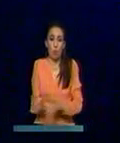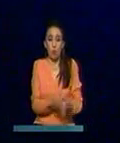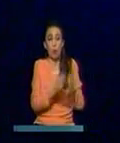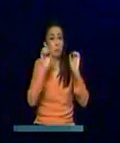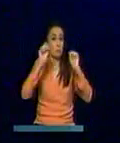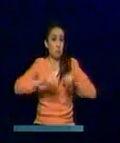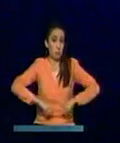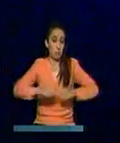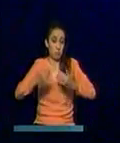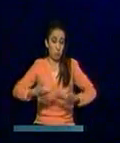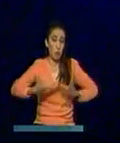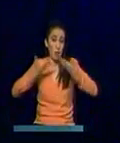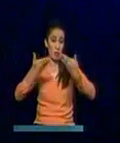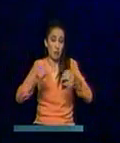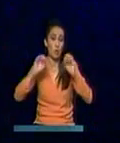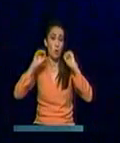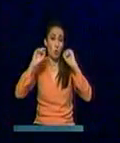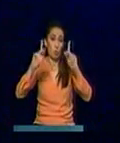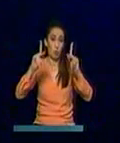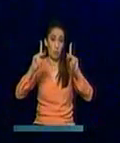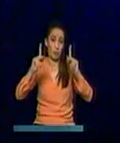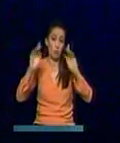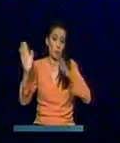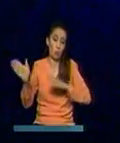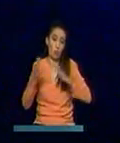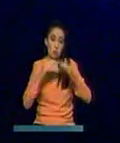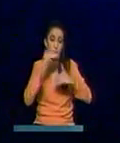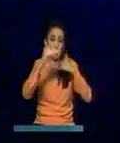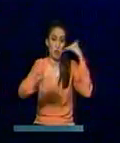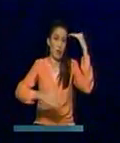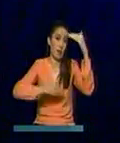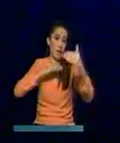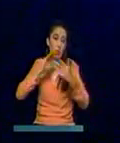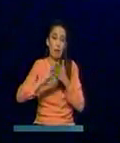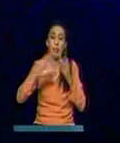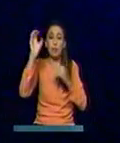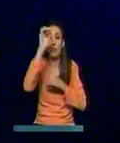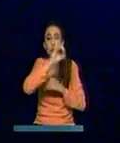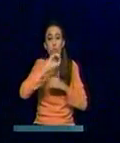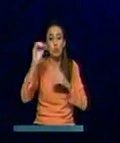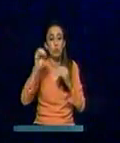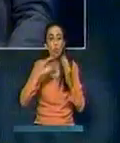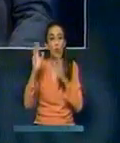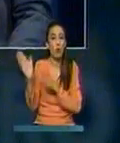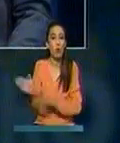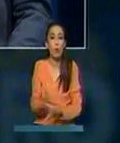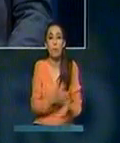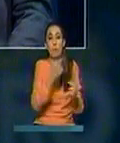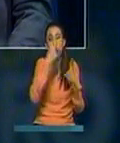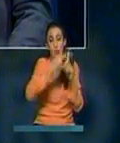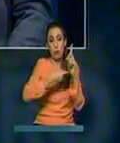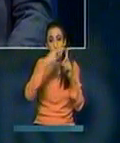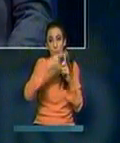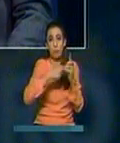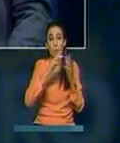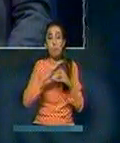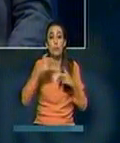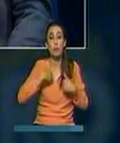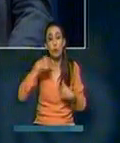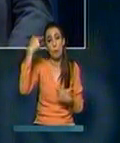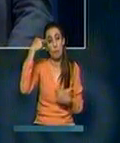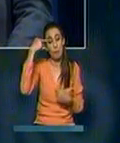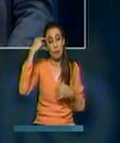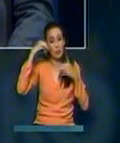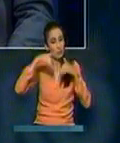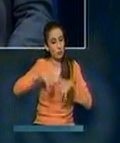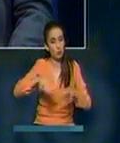puede ser una gran oportunidad para incrementar ese porcentaje de participación en el mercado local. Yo creo que la cervecería artesanal